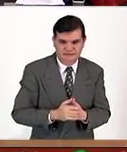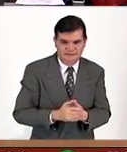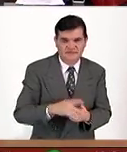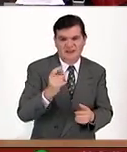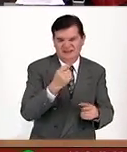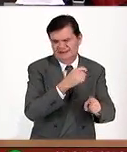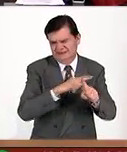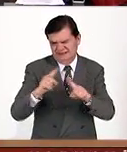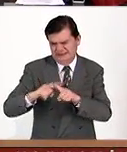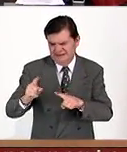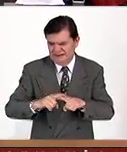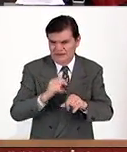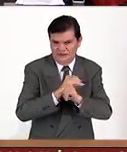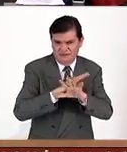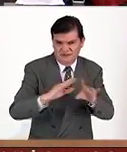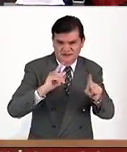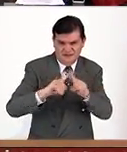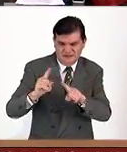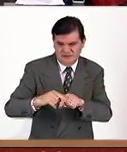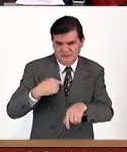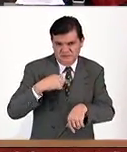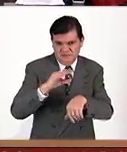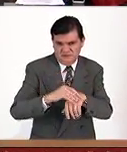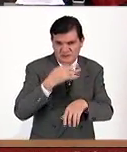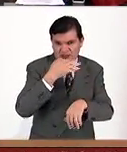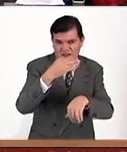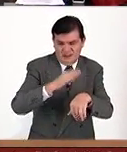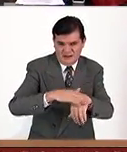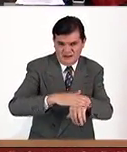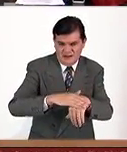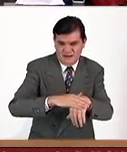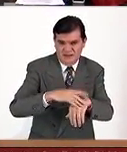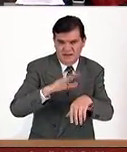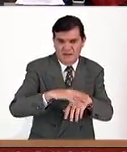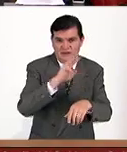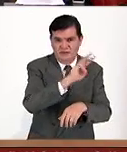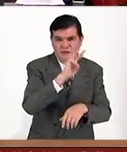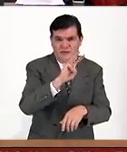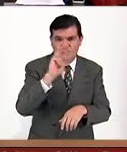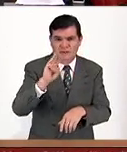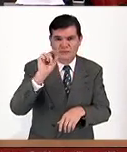Hay muchísima información al respecto, si me permites mencionarlo,